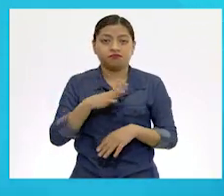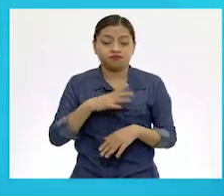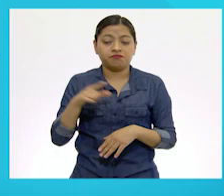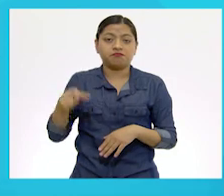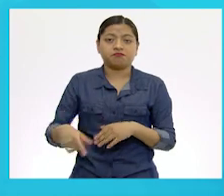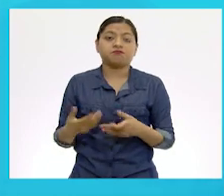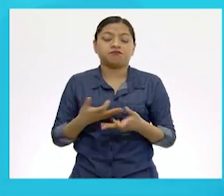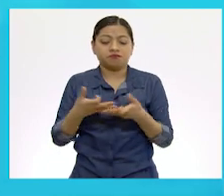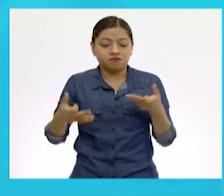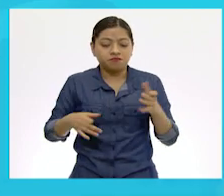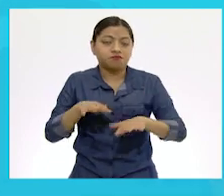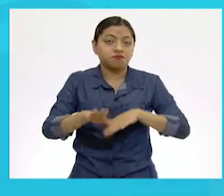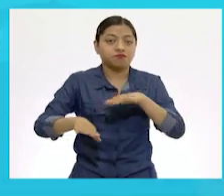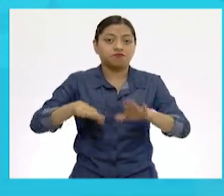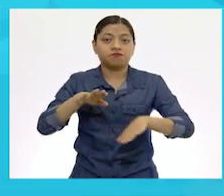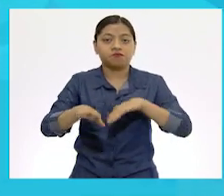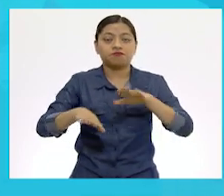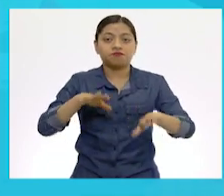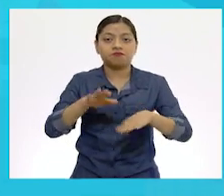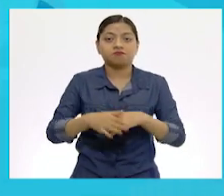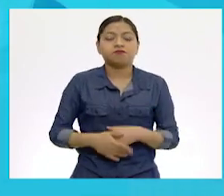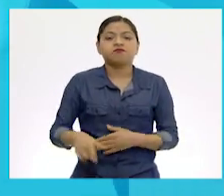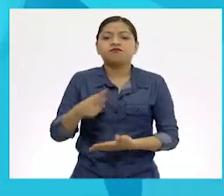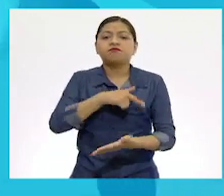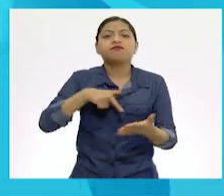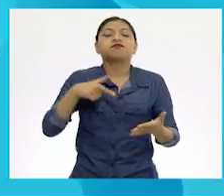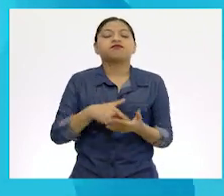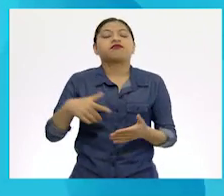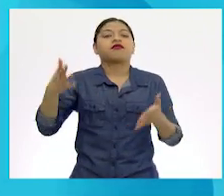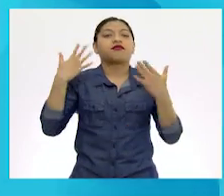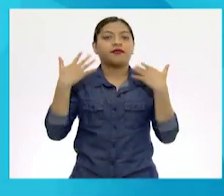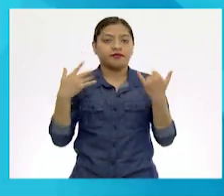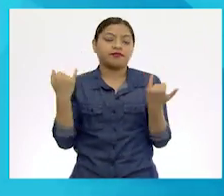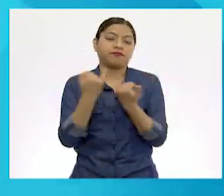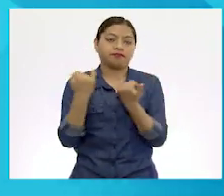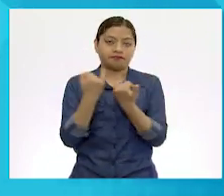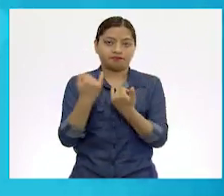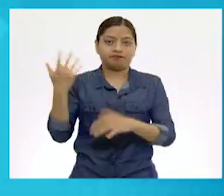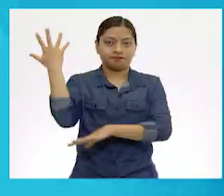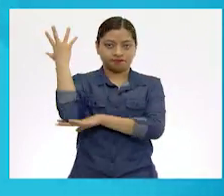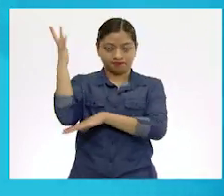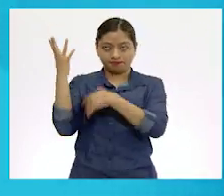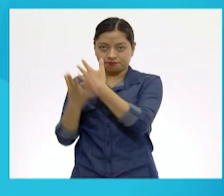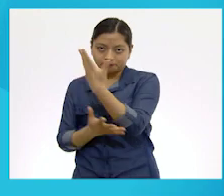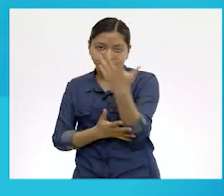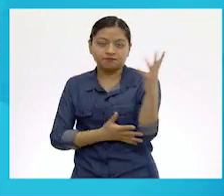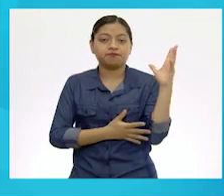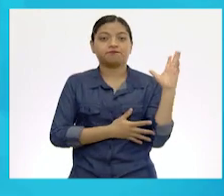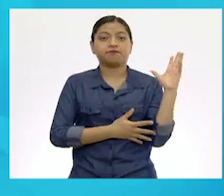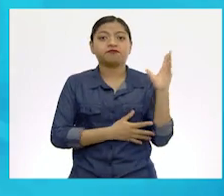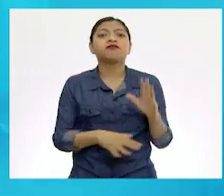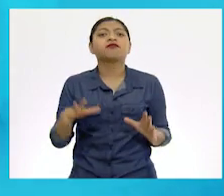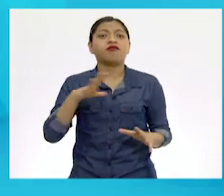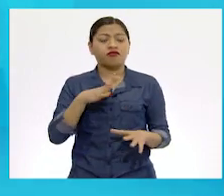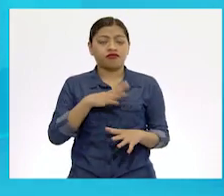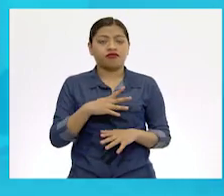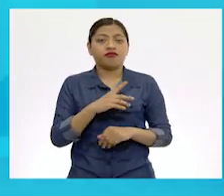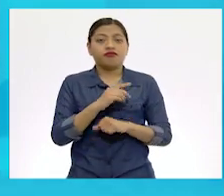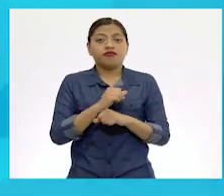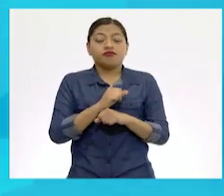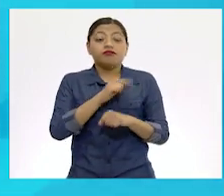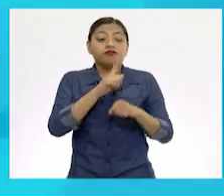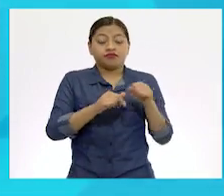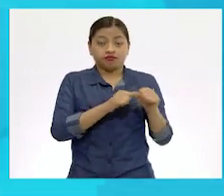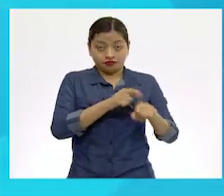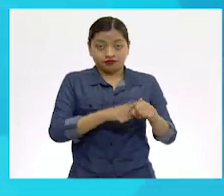terrestres, las cuales habitan en lugares tropicales y zonas boscosas. Entonces tienen una amplia distribución en estas zonas